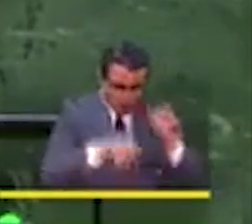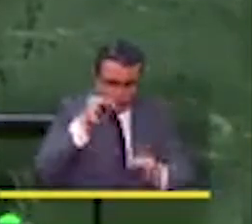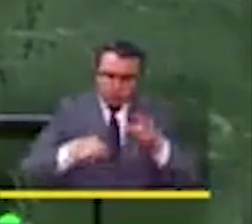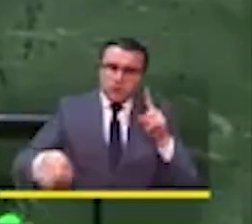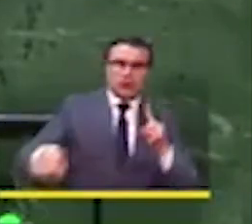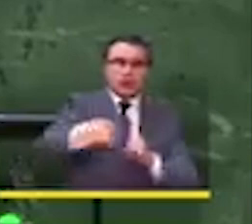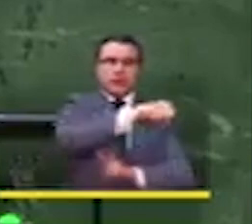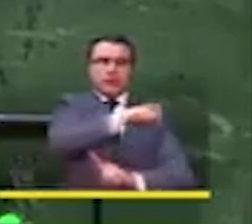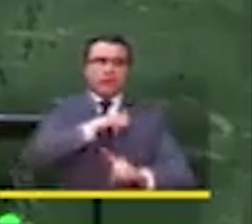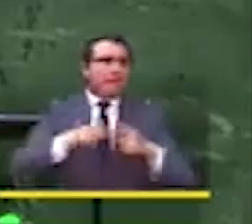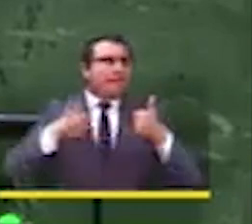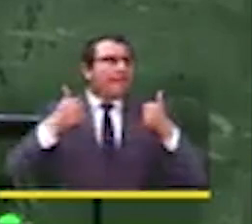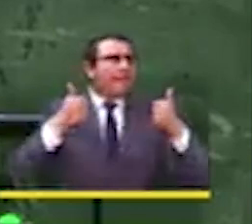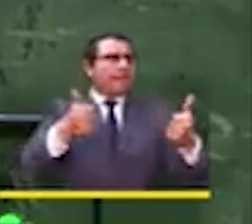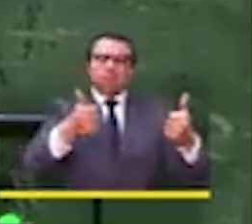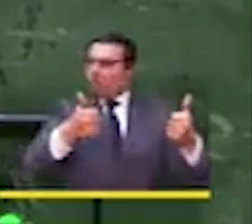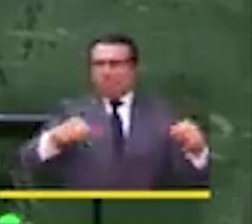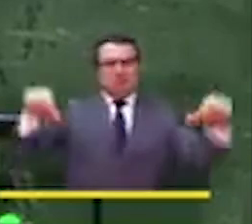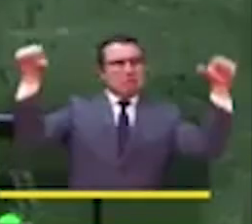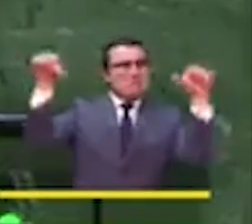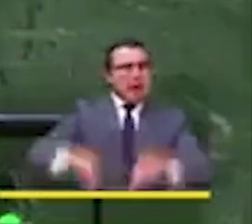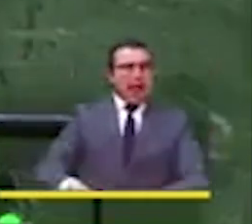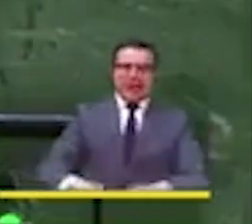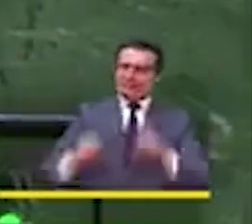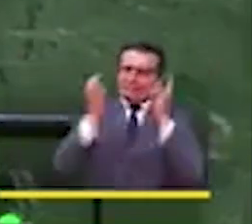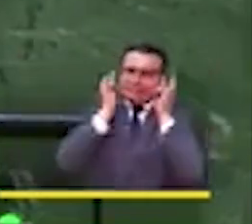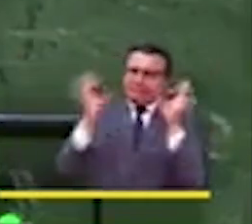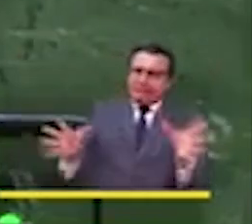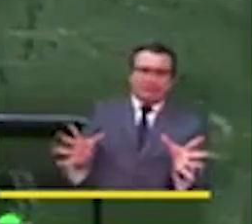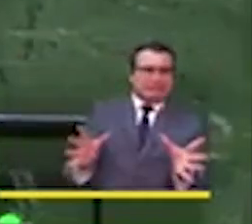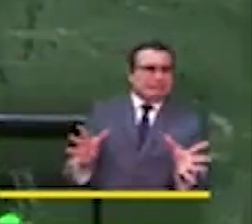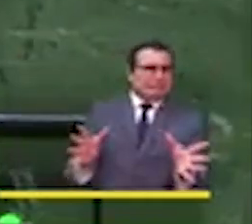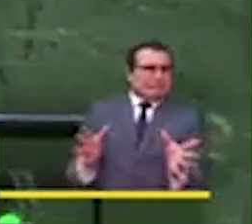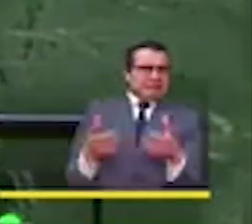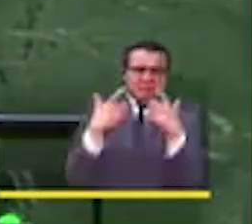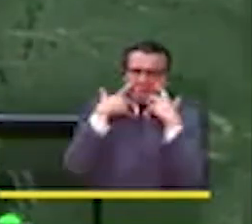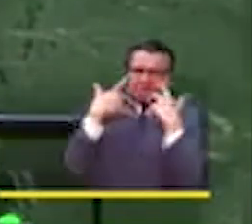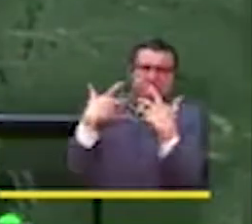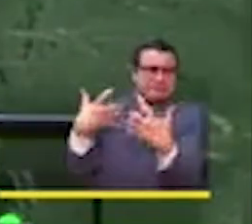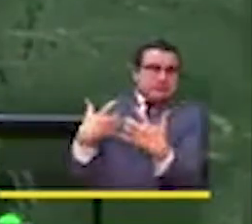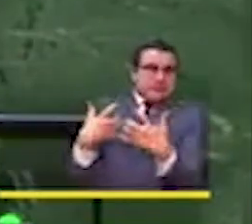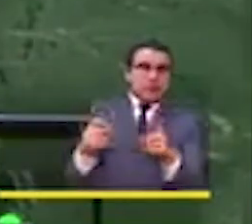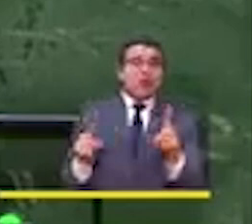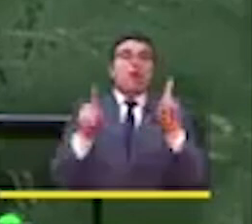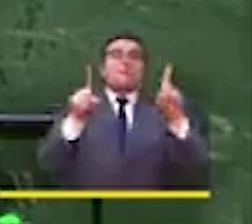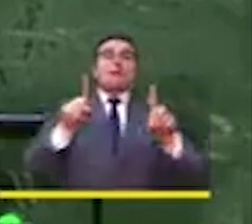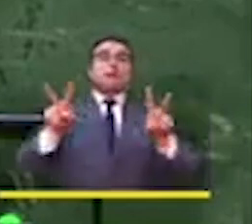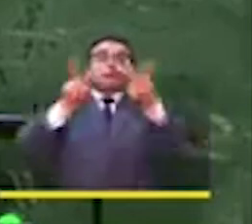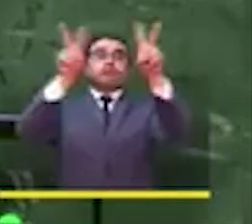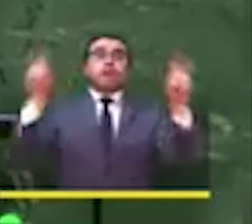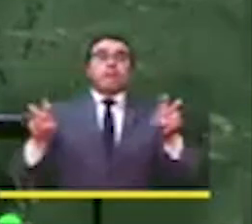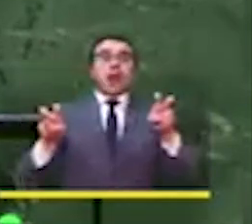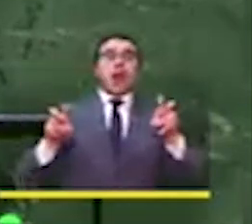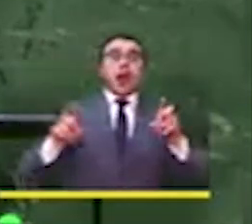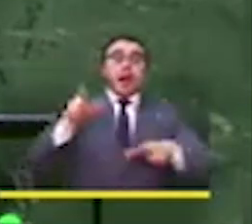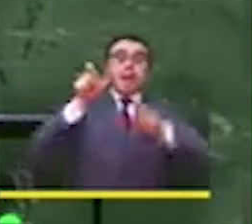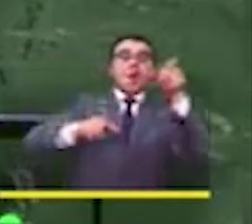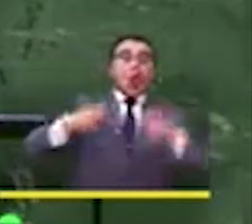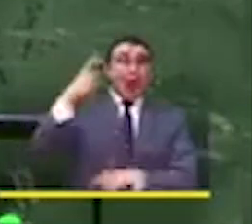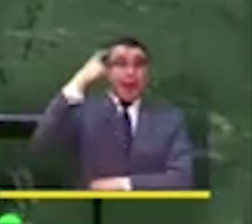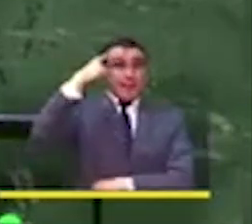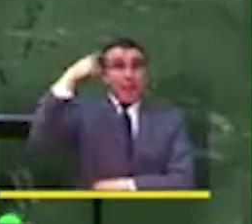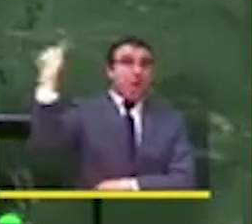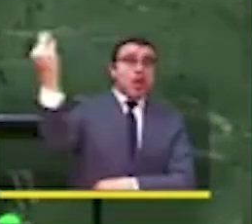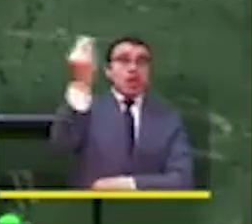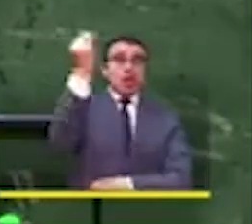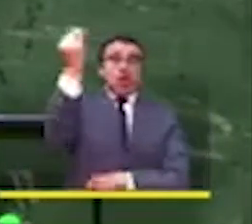el mundo es tan malo. El problema es que este no era un asunto de socialistas,